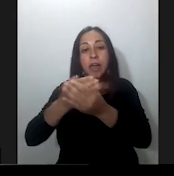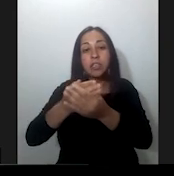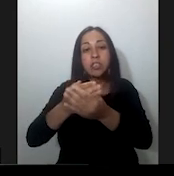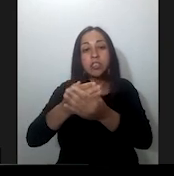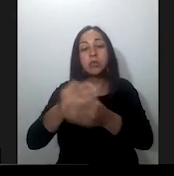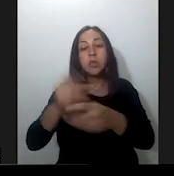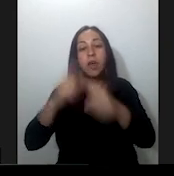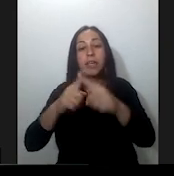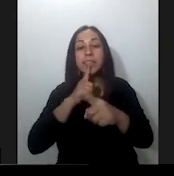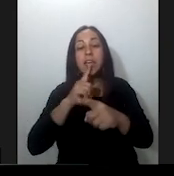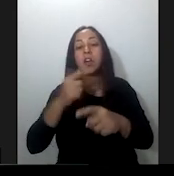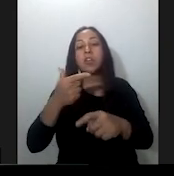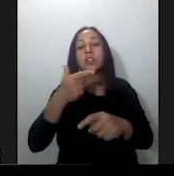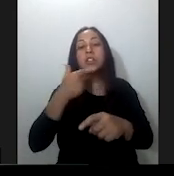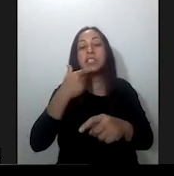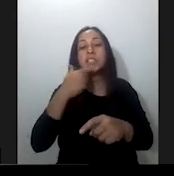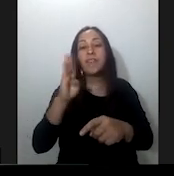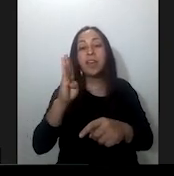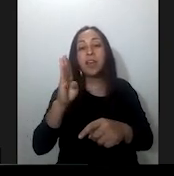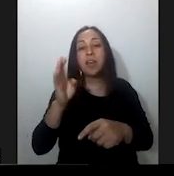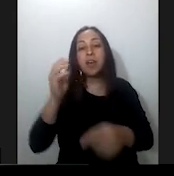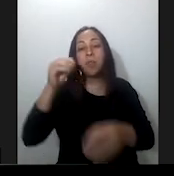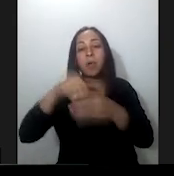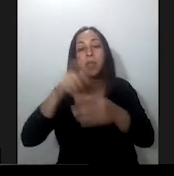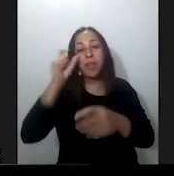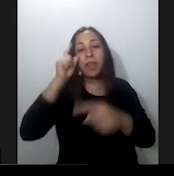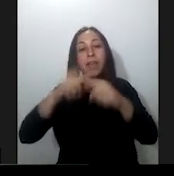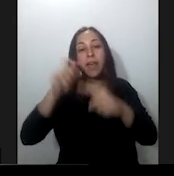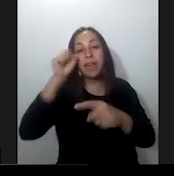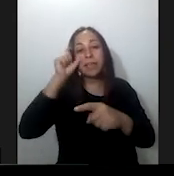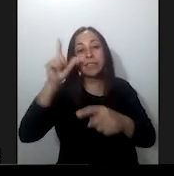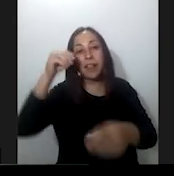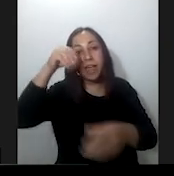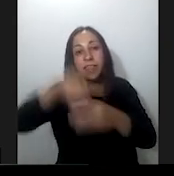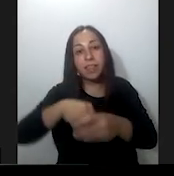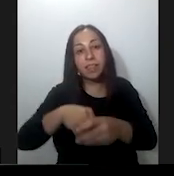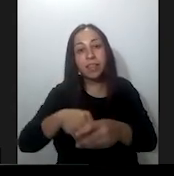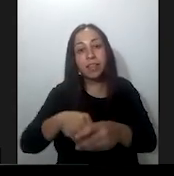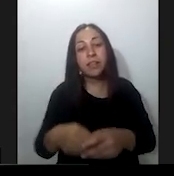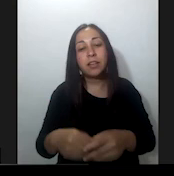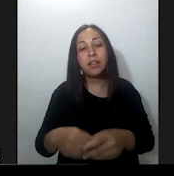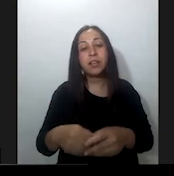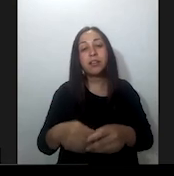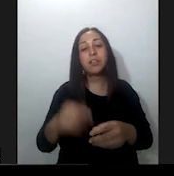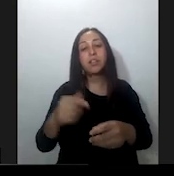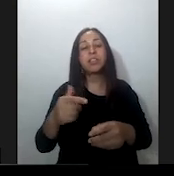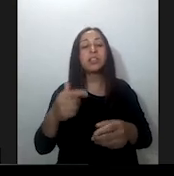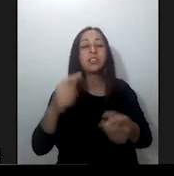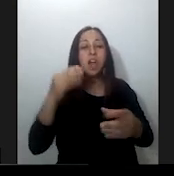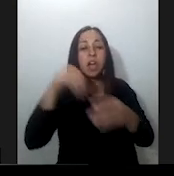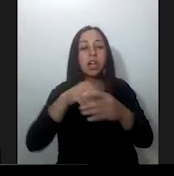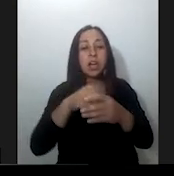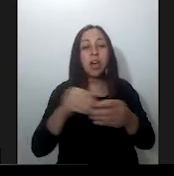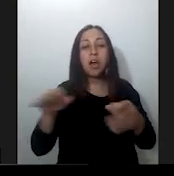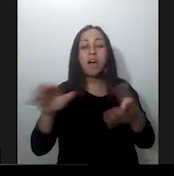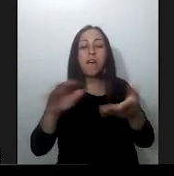levantar un archivo, por ejemplo, que sea un TXT y un CSV, y de alguna forma queda embebido dentro del Excel. Puedo